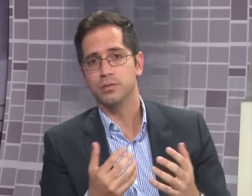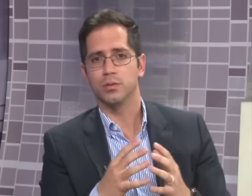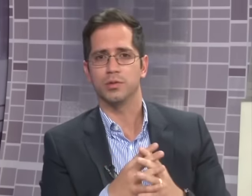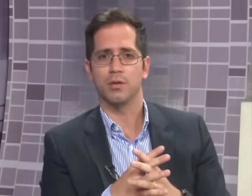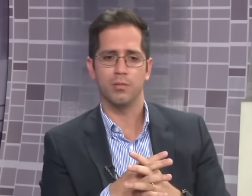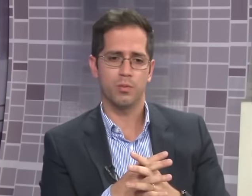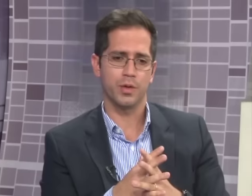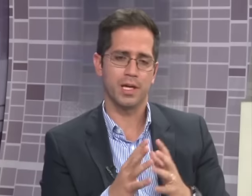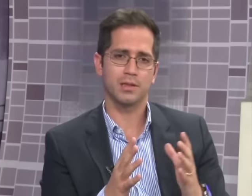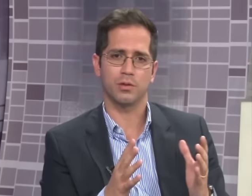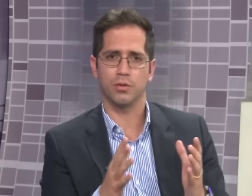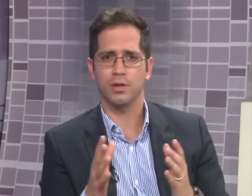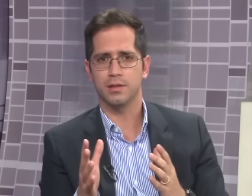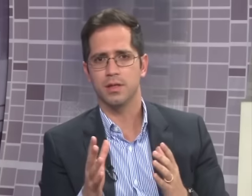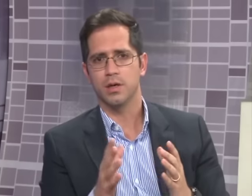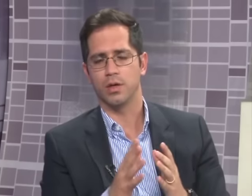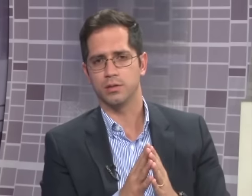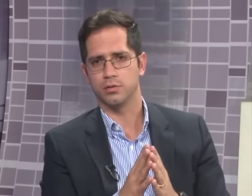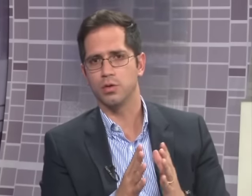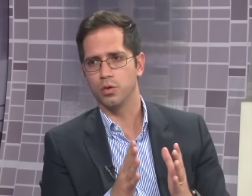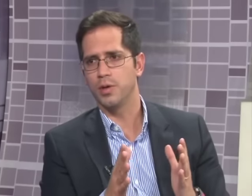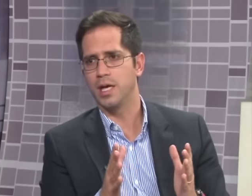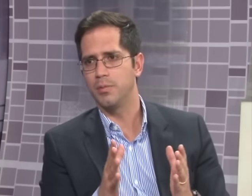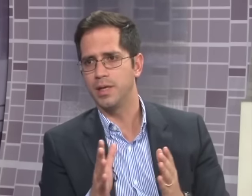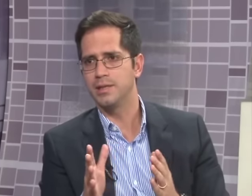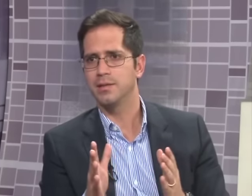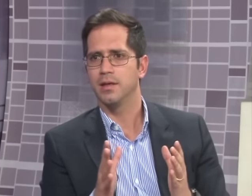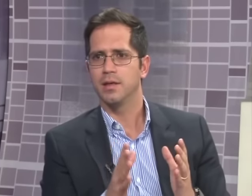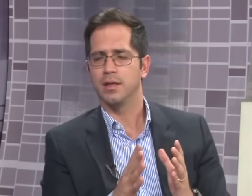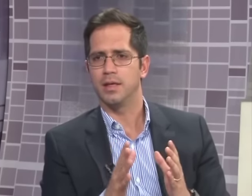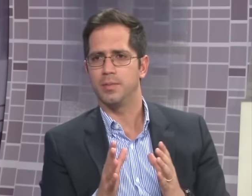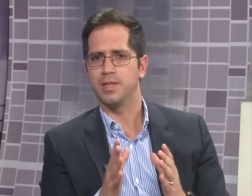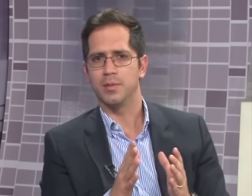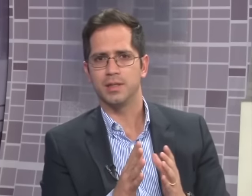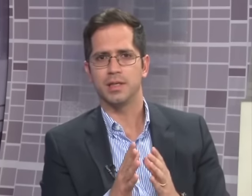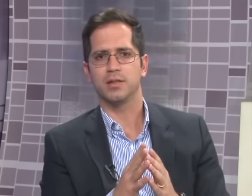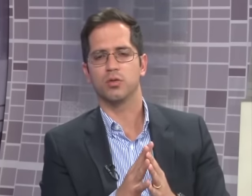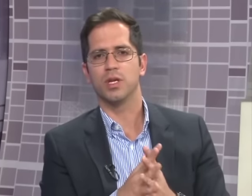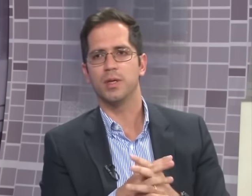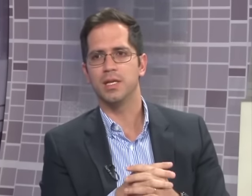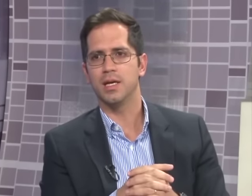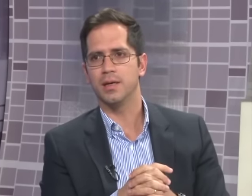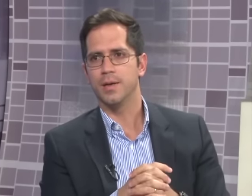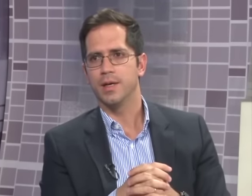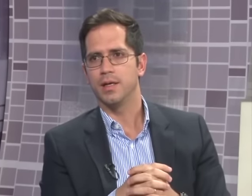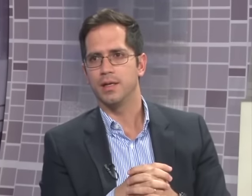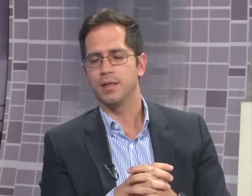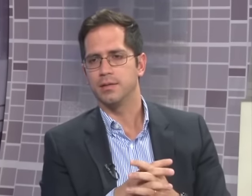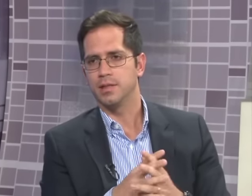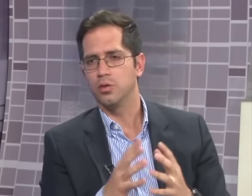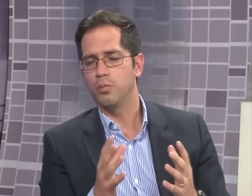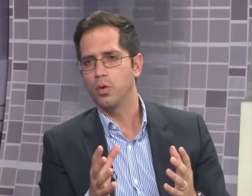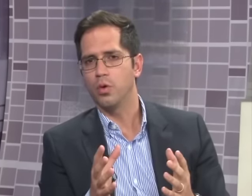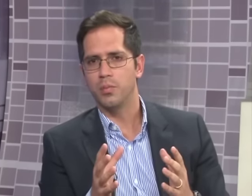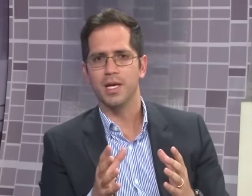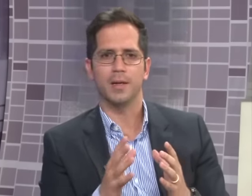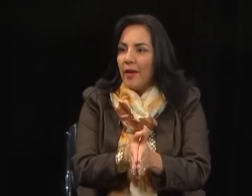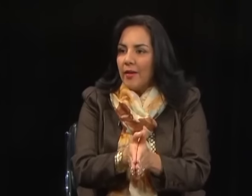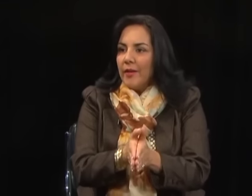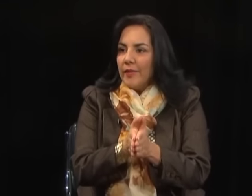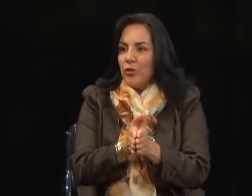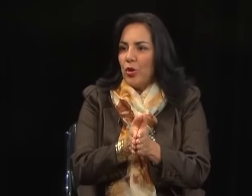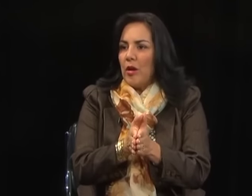empleo. Como sabemos, pues ya la situación económica en el país y especialmente en estas zonas venía siendo un poco